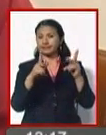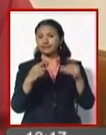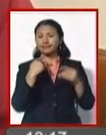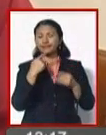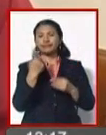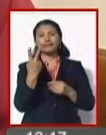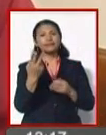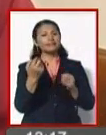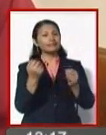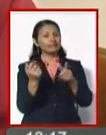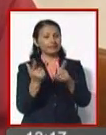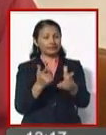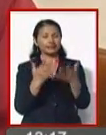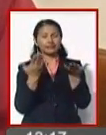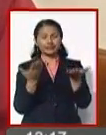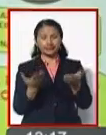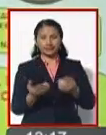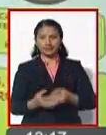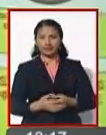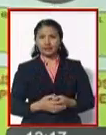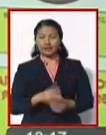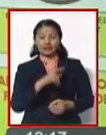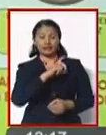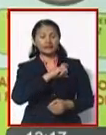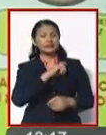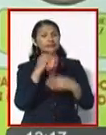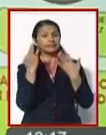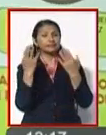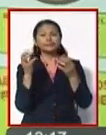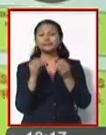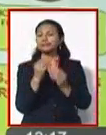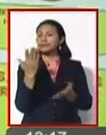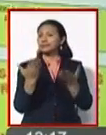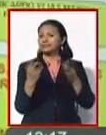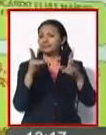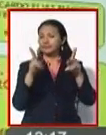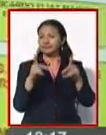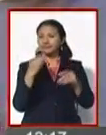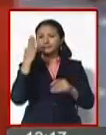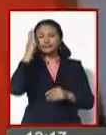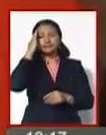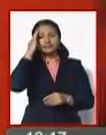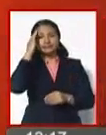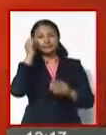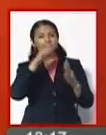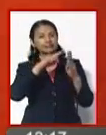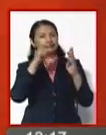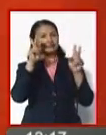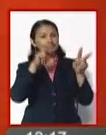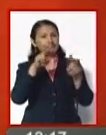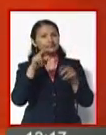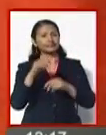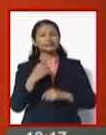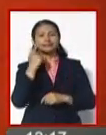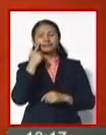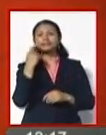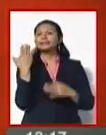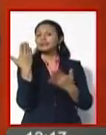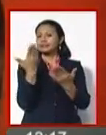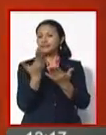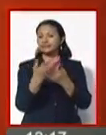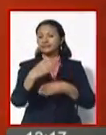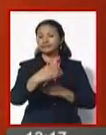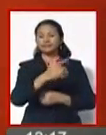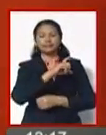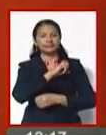sí, hay 2 armas de fuego. La policía está a la espera de que más posibles víctimas, quienes reconozcan a estos delincuentes, se apersonen a